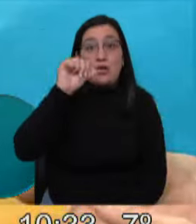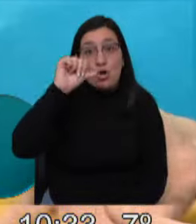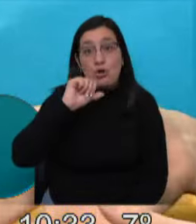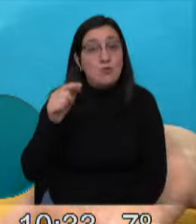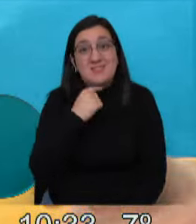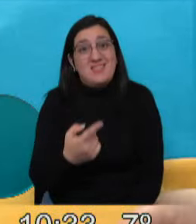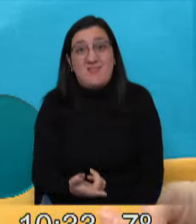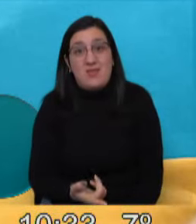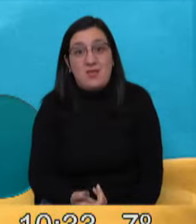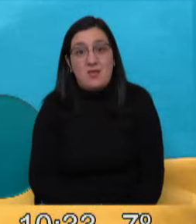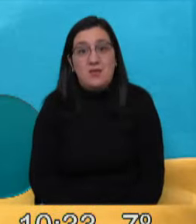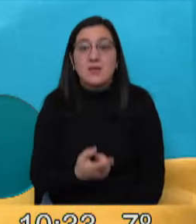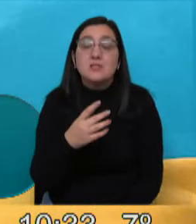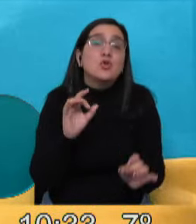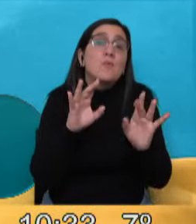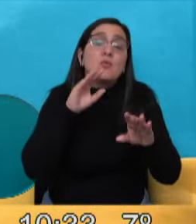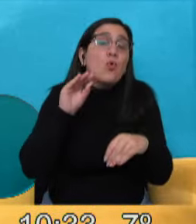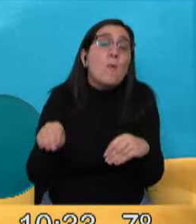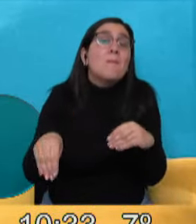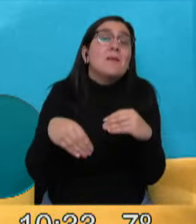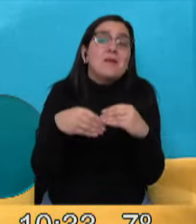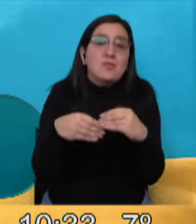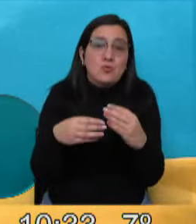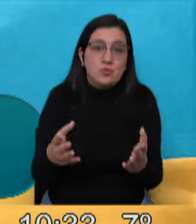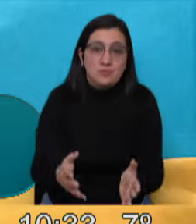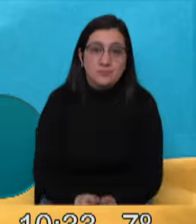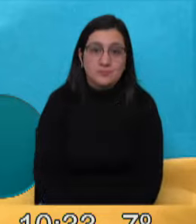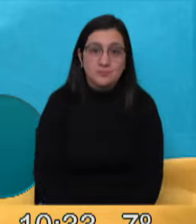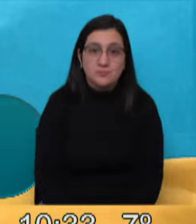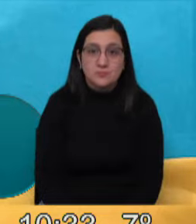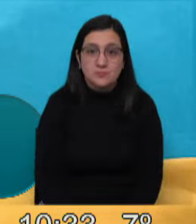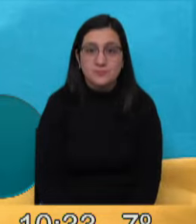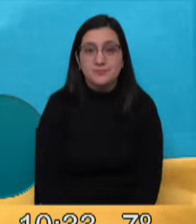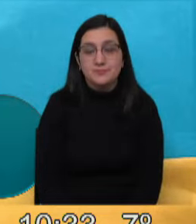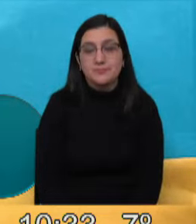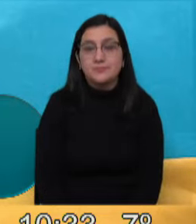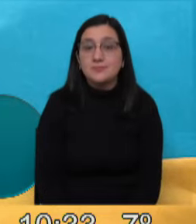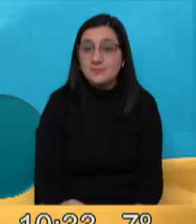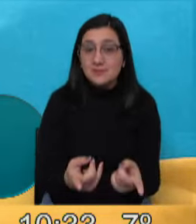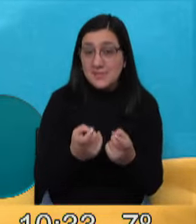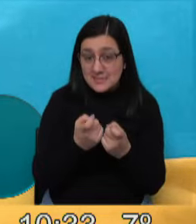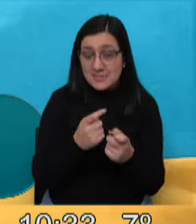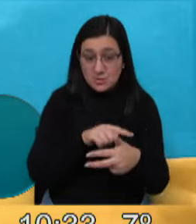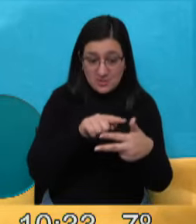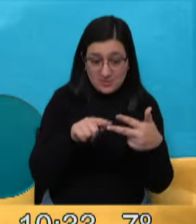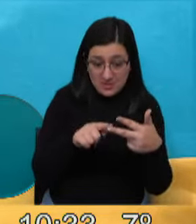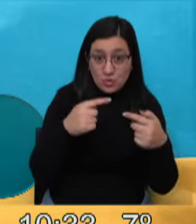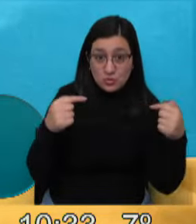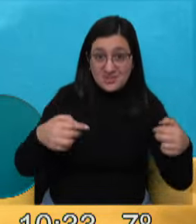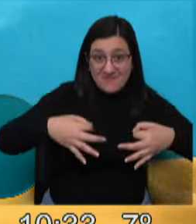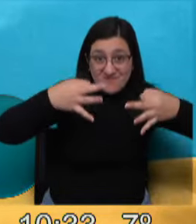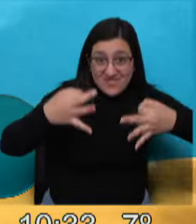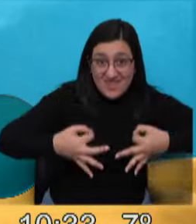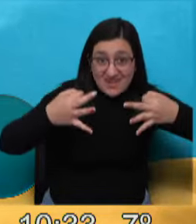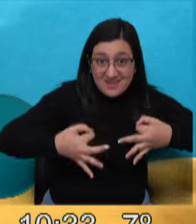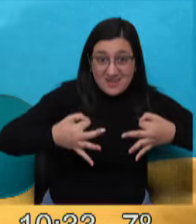Exacto. Pero pasa eso, Flor, claro. No puedo buscar la magia si le pago todo mal. O sea, es como que no cambiar el estilo de vida no